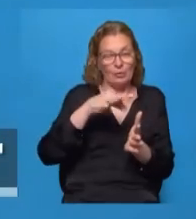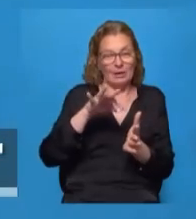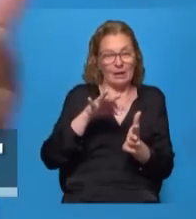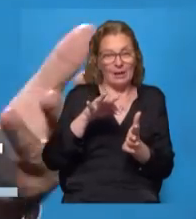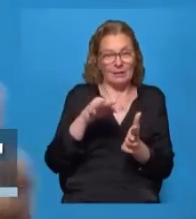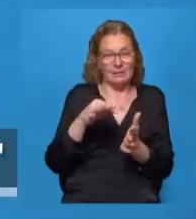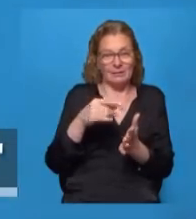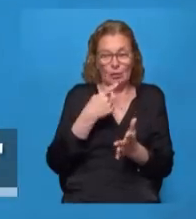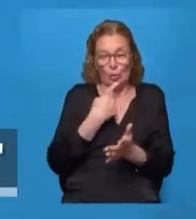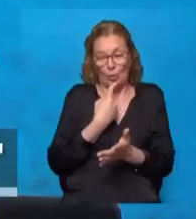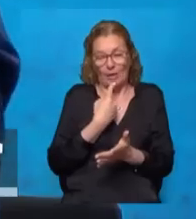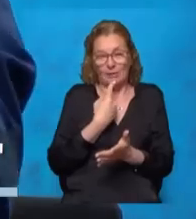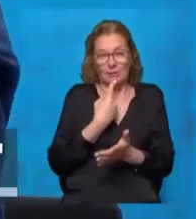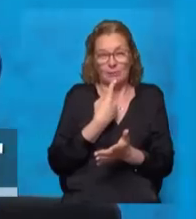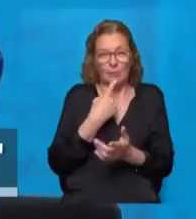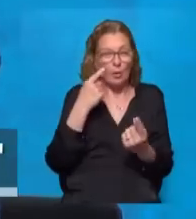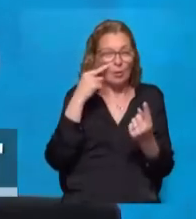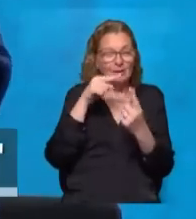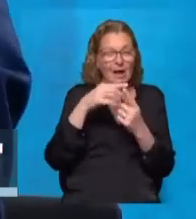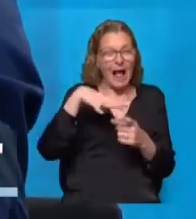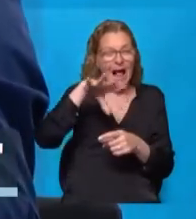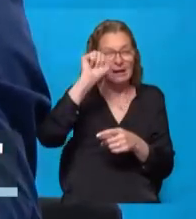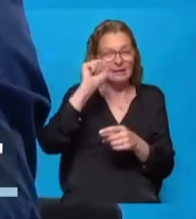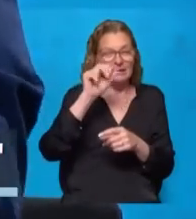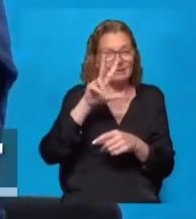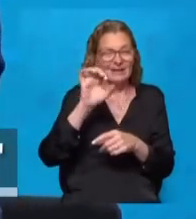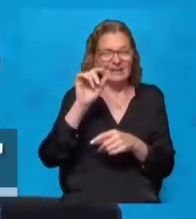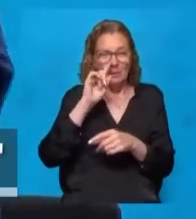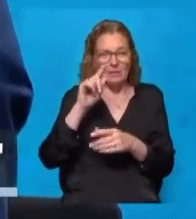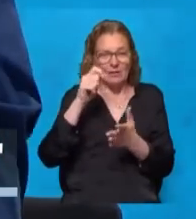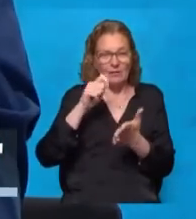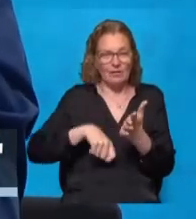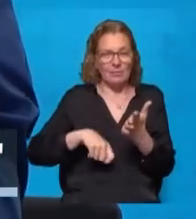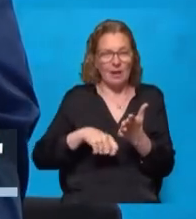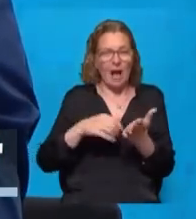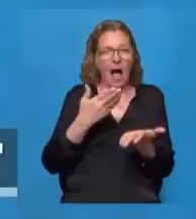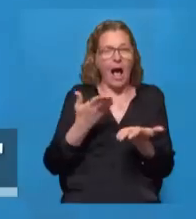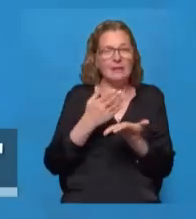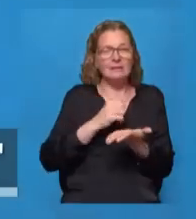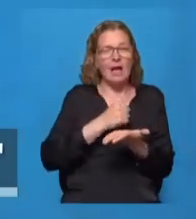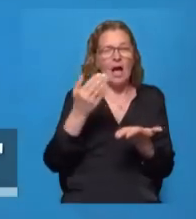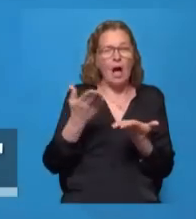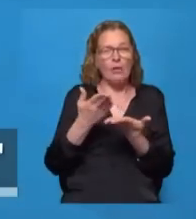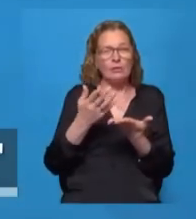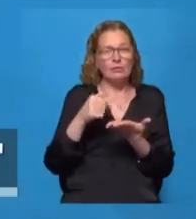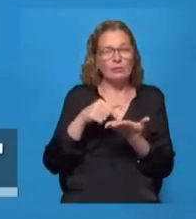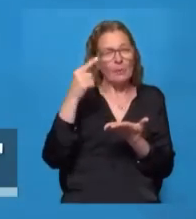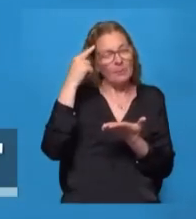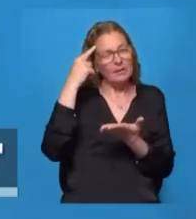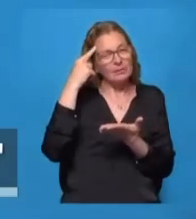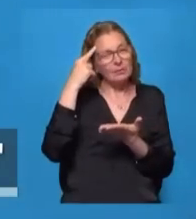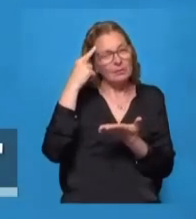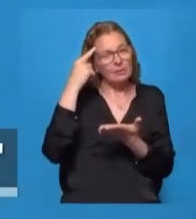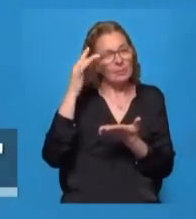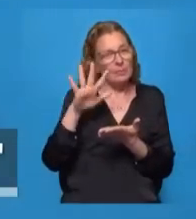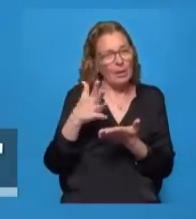siquiera de cuestionar ustedes tienen como objetivo alcanzar prácticamente 300000 firmas Cuántas tienen hasta este momento Bueno yo estimo que esto es